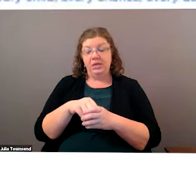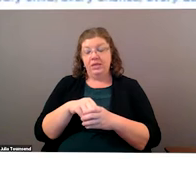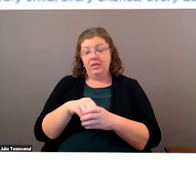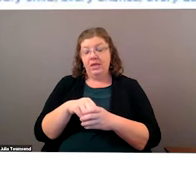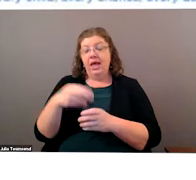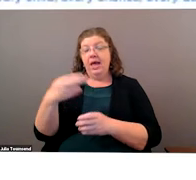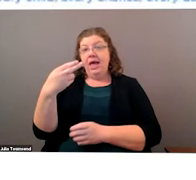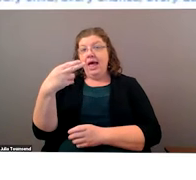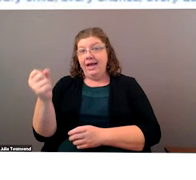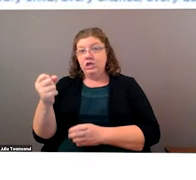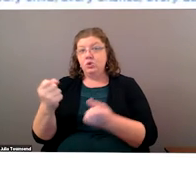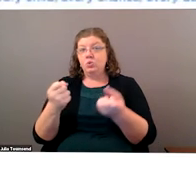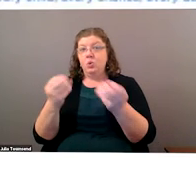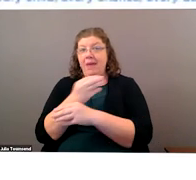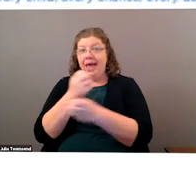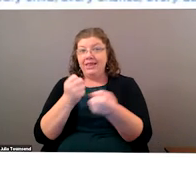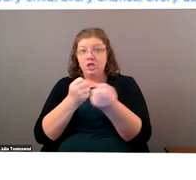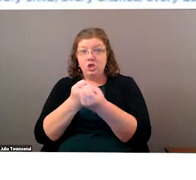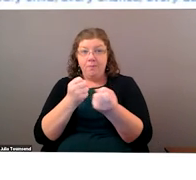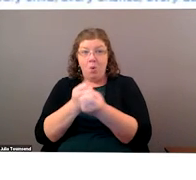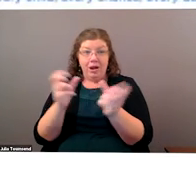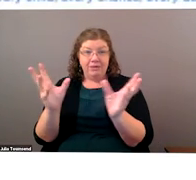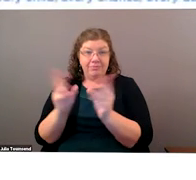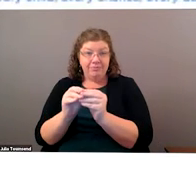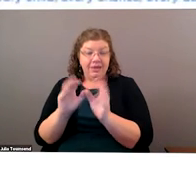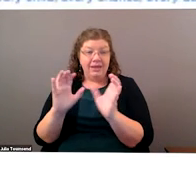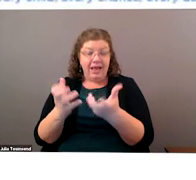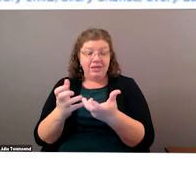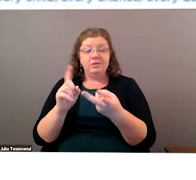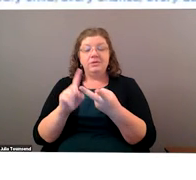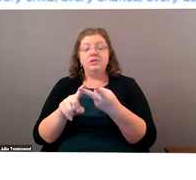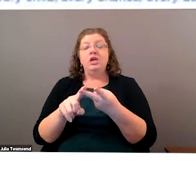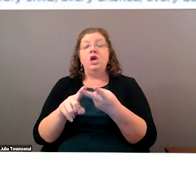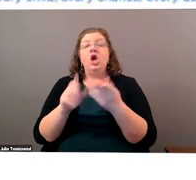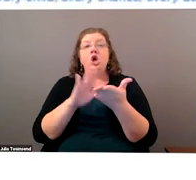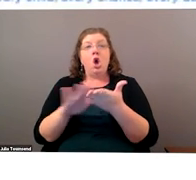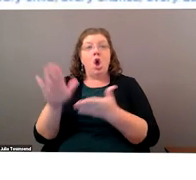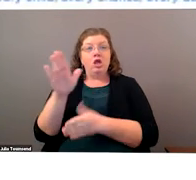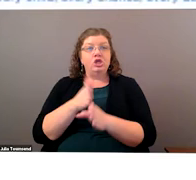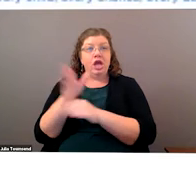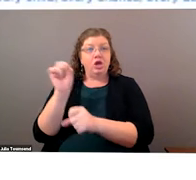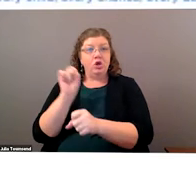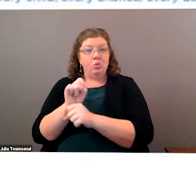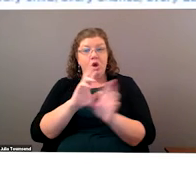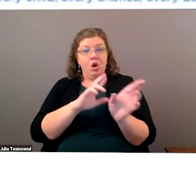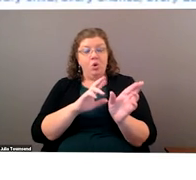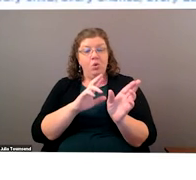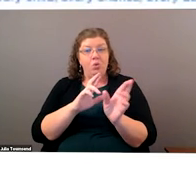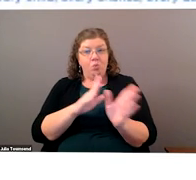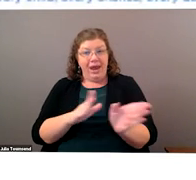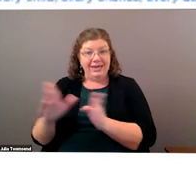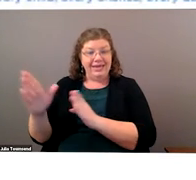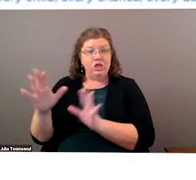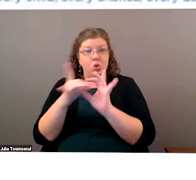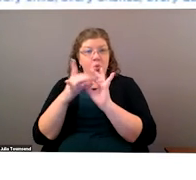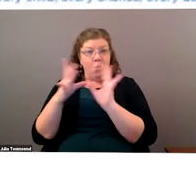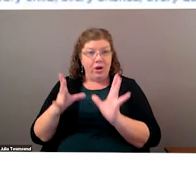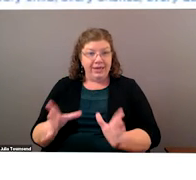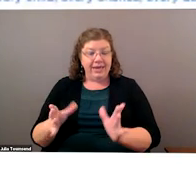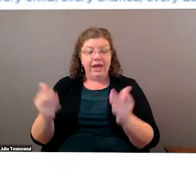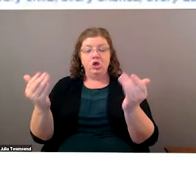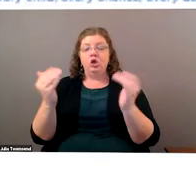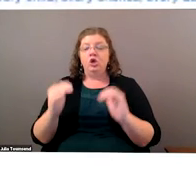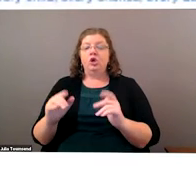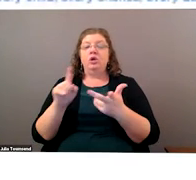apoyo para matemáticas, preparación para la universidad y la carrera profesional por medio de un coordinador. También